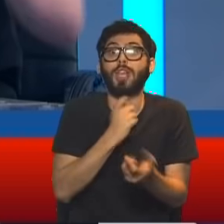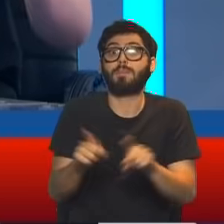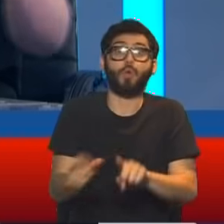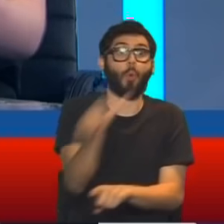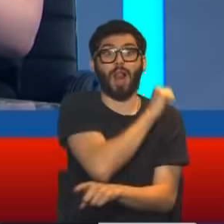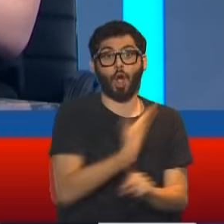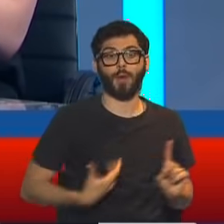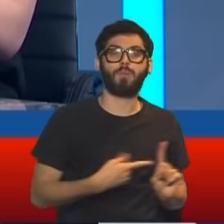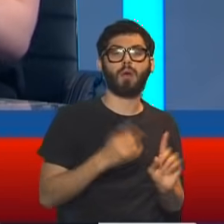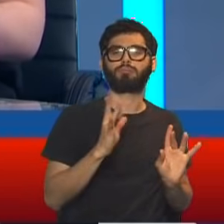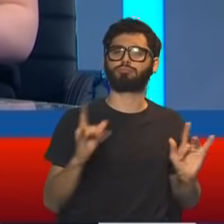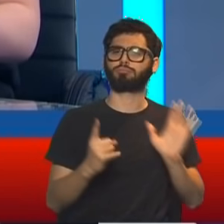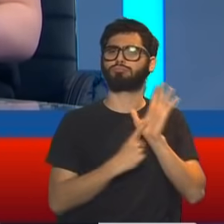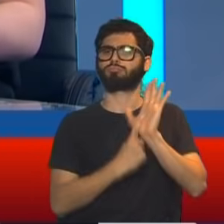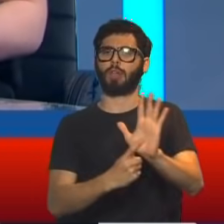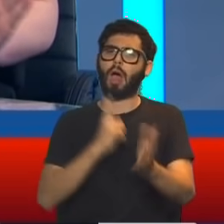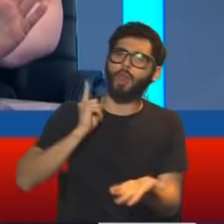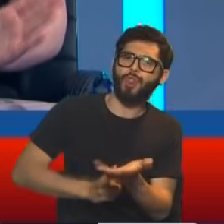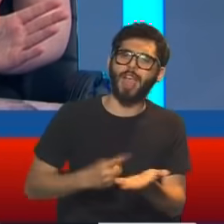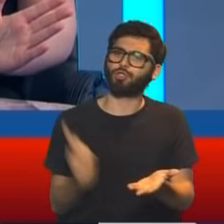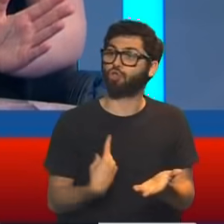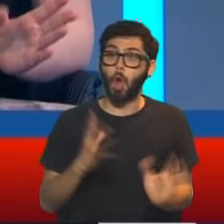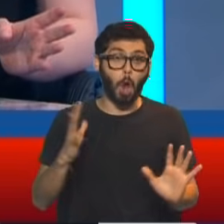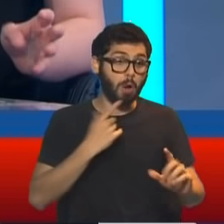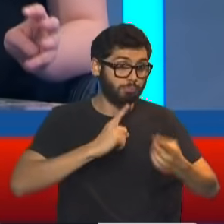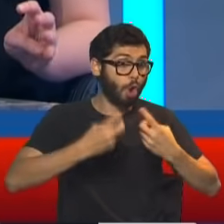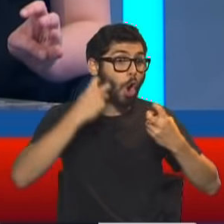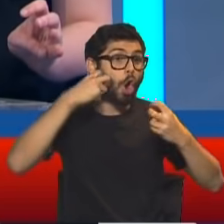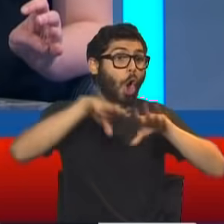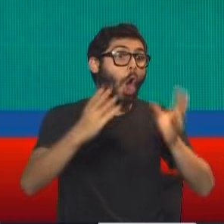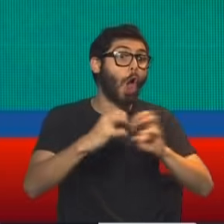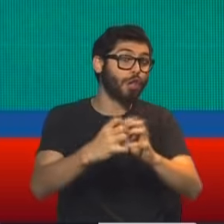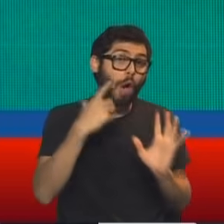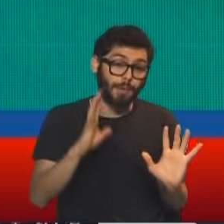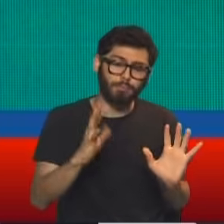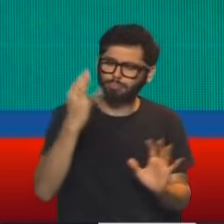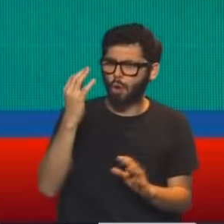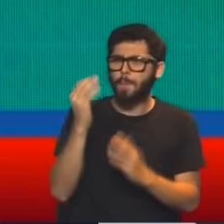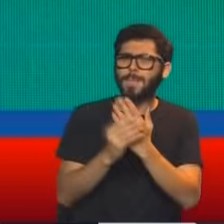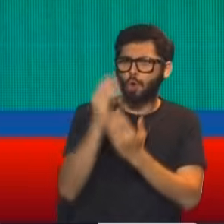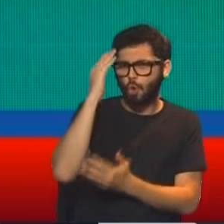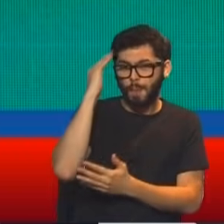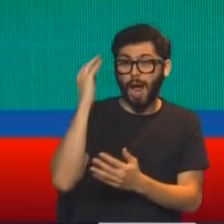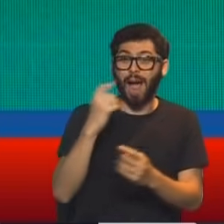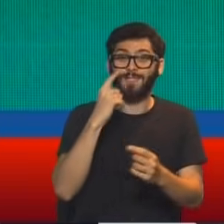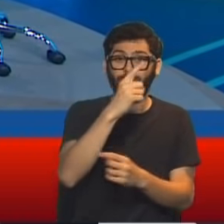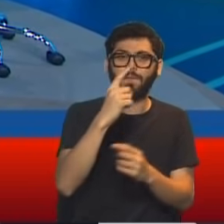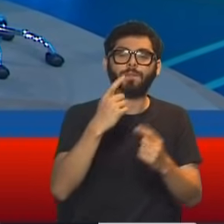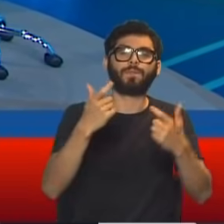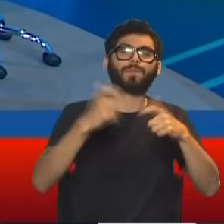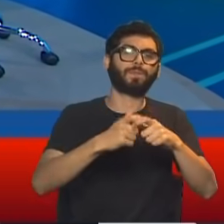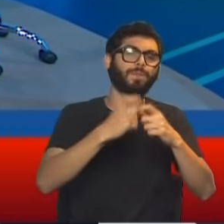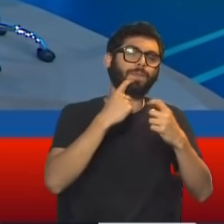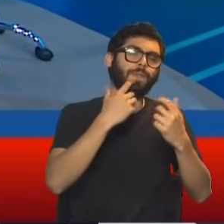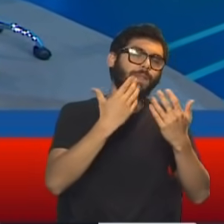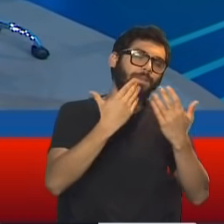manera discrecional decidimos el futuro económico de la Argentina sin consultar. Y Guzmán está negociando, estamos viendo ahí las imágenes justamente con el Fondo Monetario Internacional.